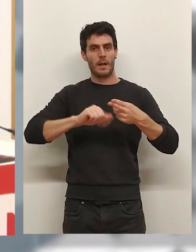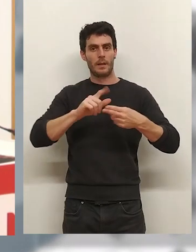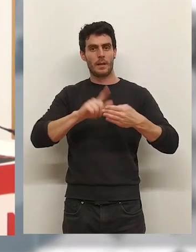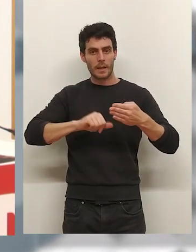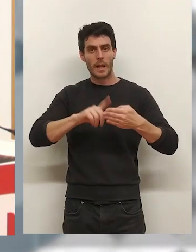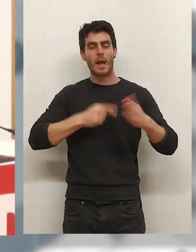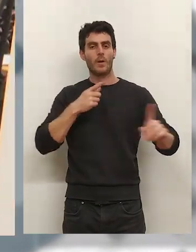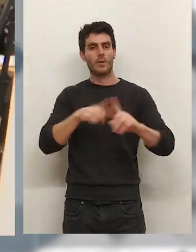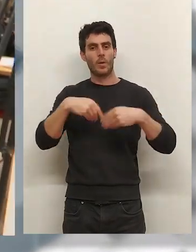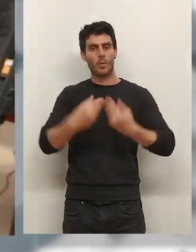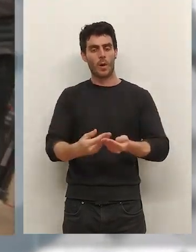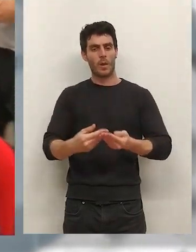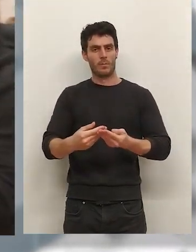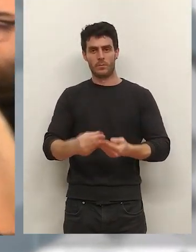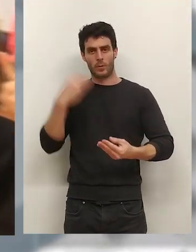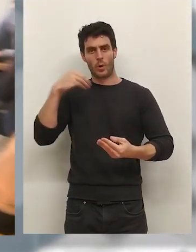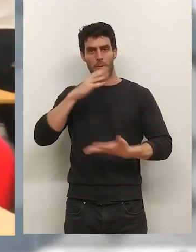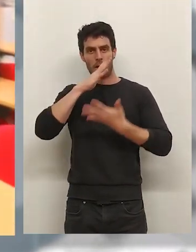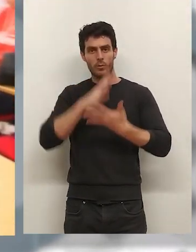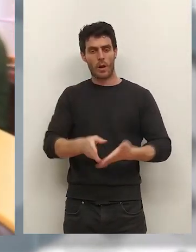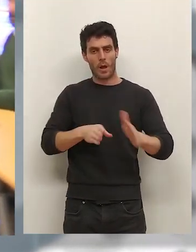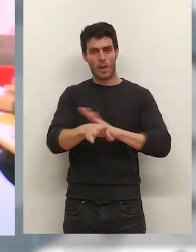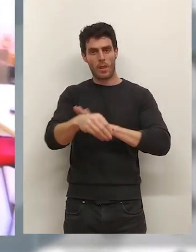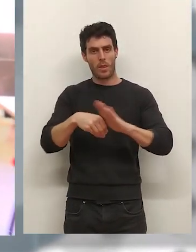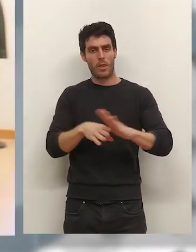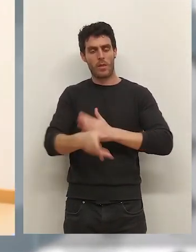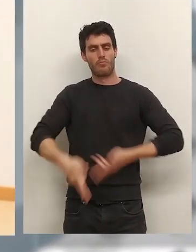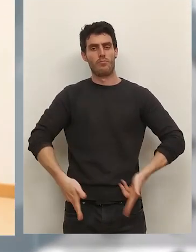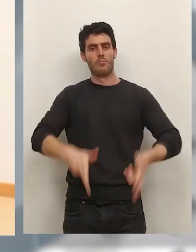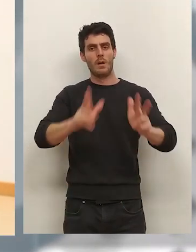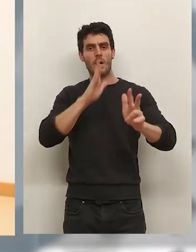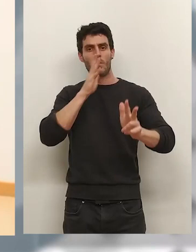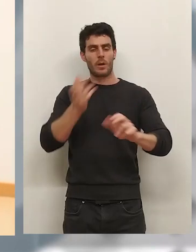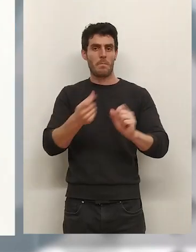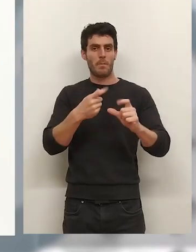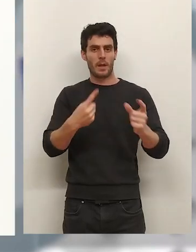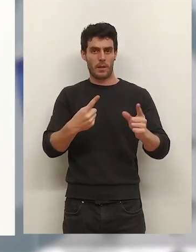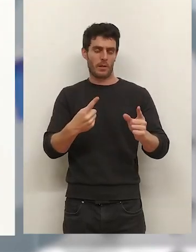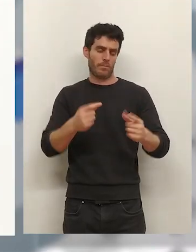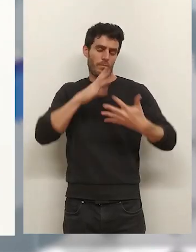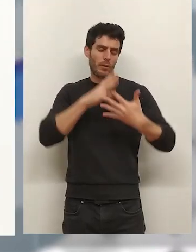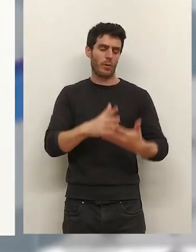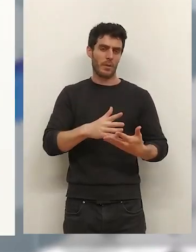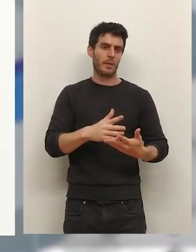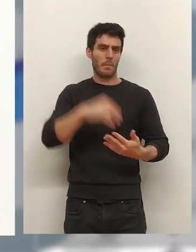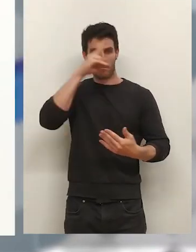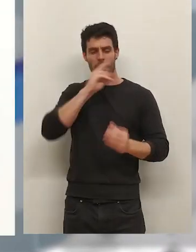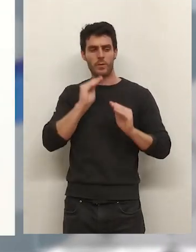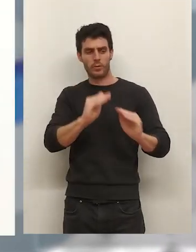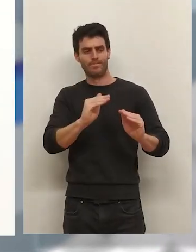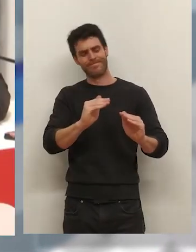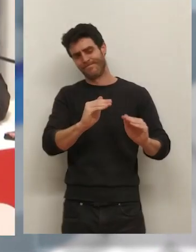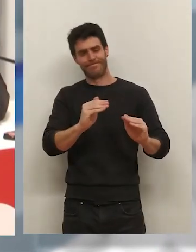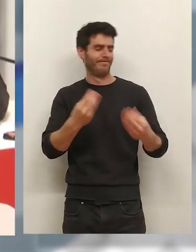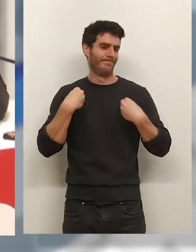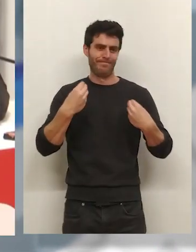para garantizar el acceso a la generación actual que, a su juicio, parece que va a vivir peor que sus padres. Por otra parte, en